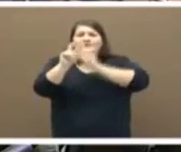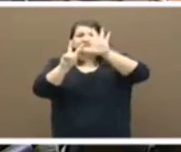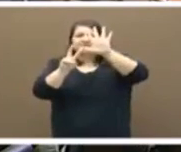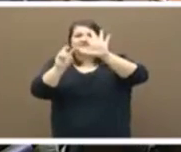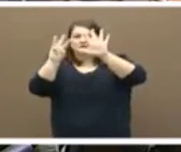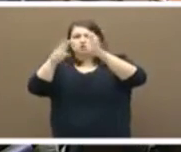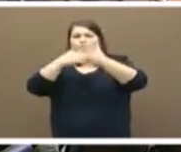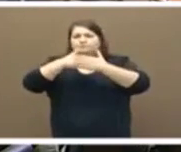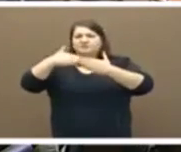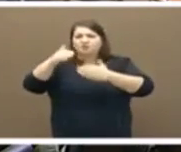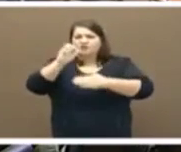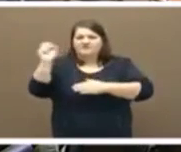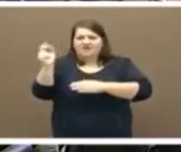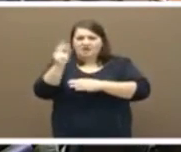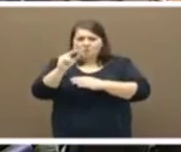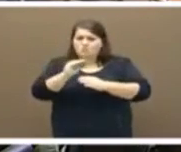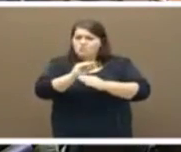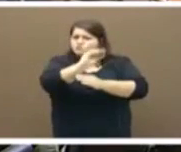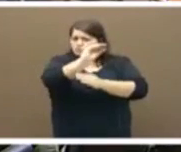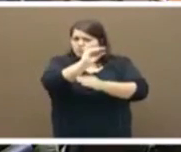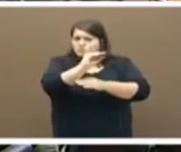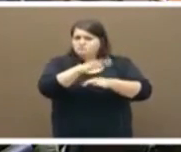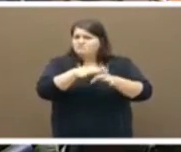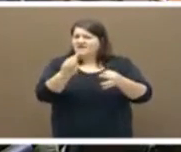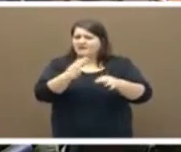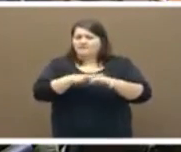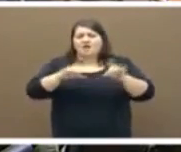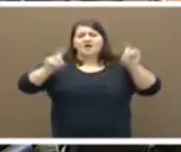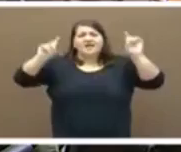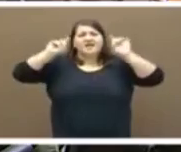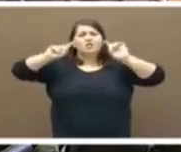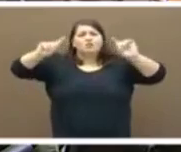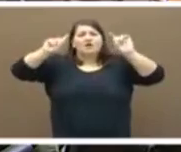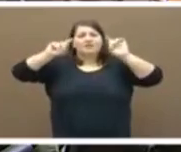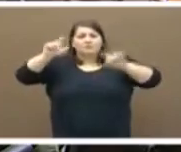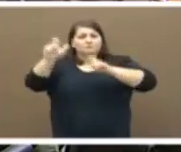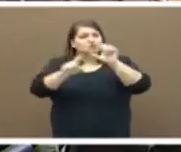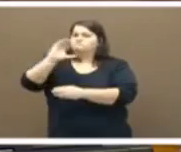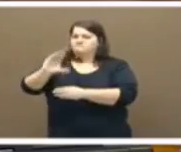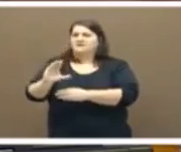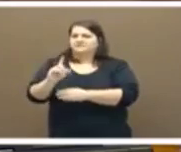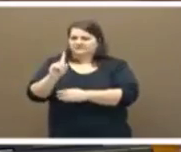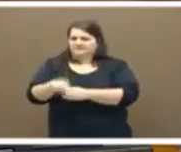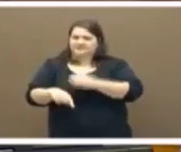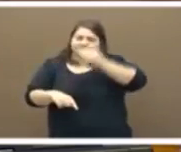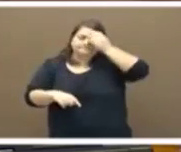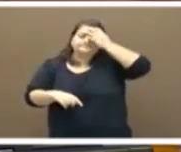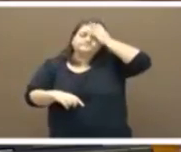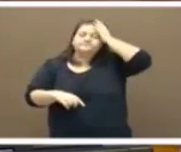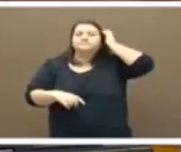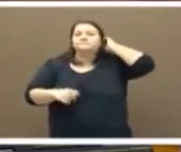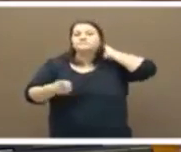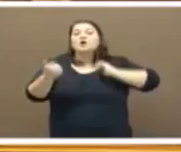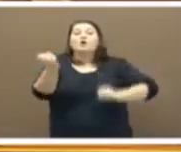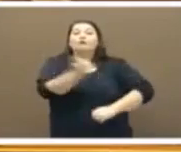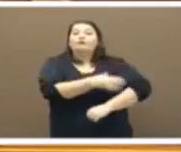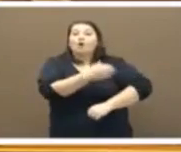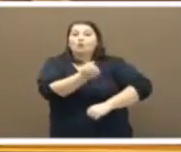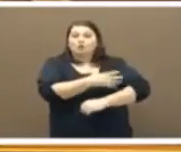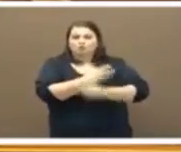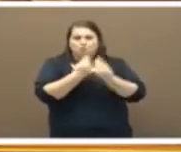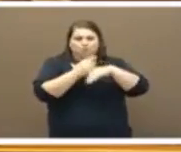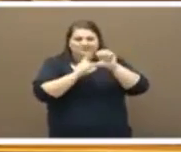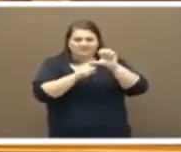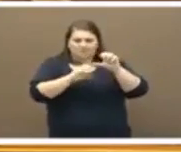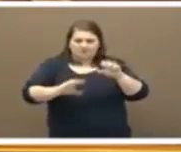2,78 millones de euros para garantizar la educación de los extremeños. Señorías, los fondos que la Junta de